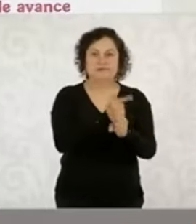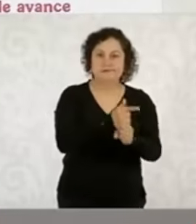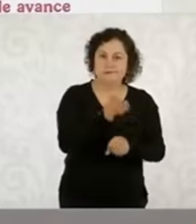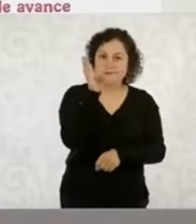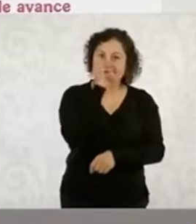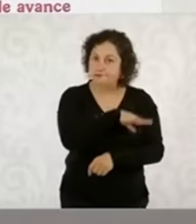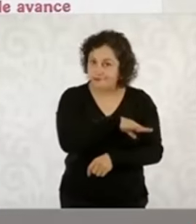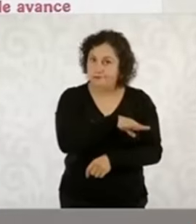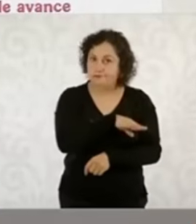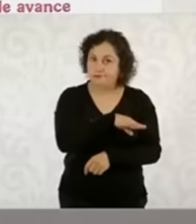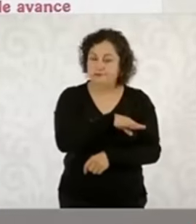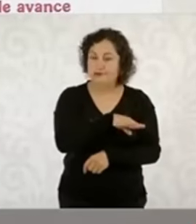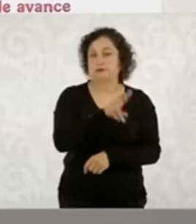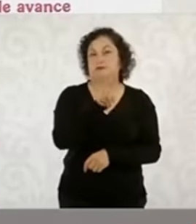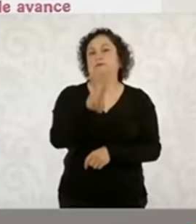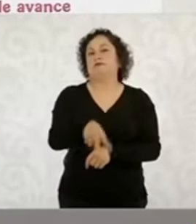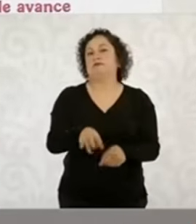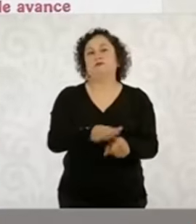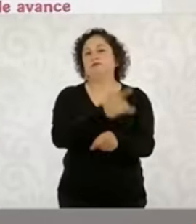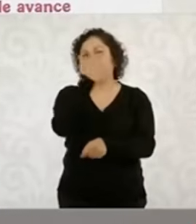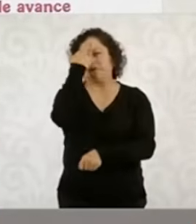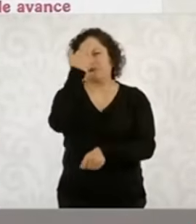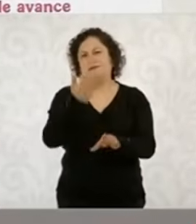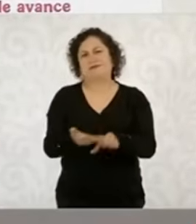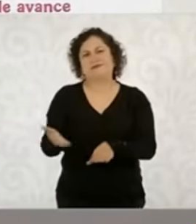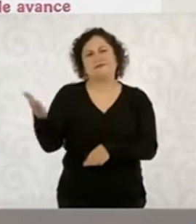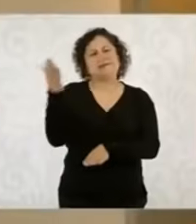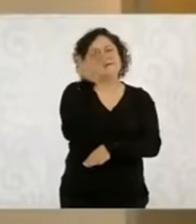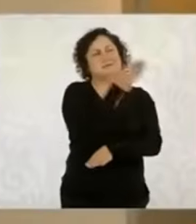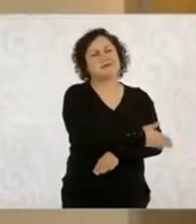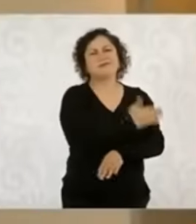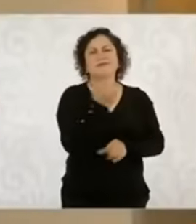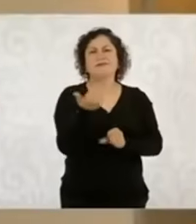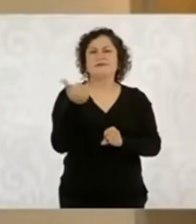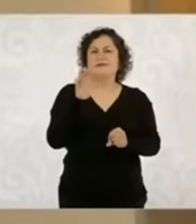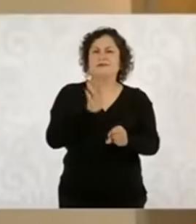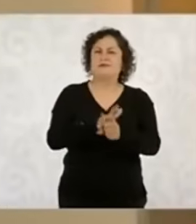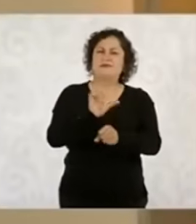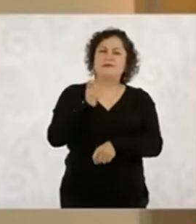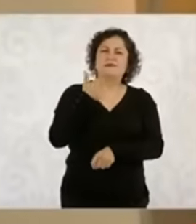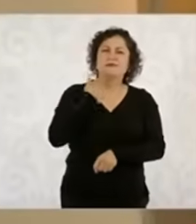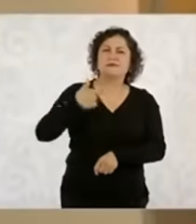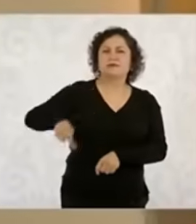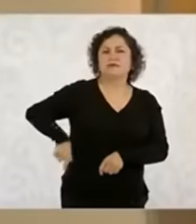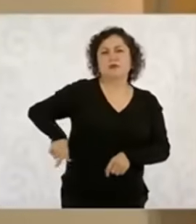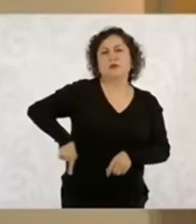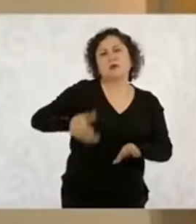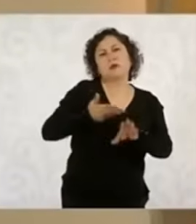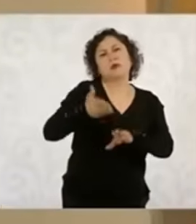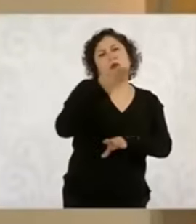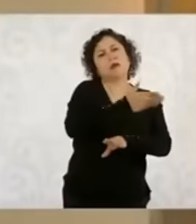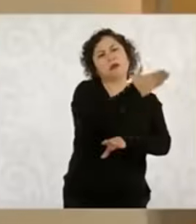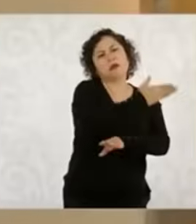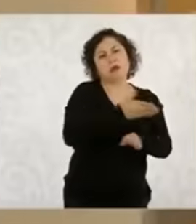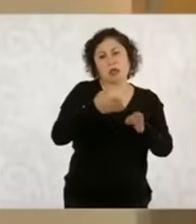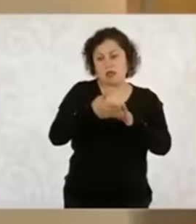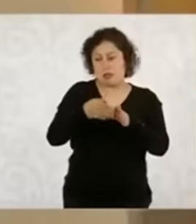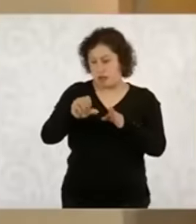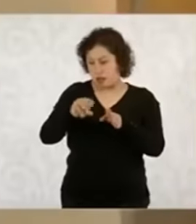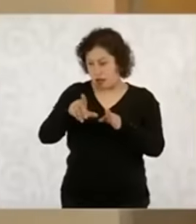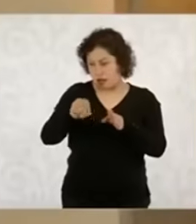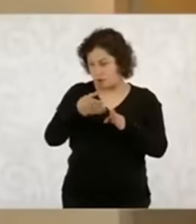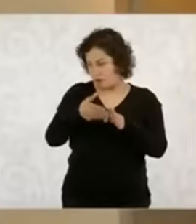la irresponsabilidad y la corrupción de administraciones anteriores al presidente López Obrador.